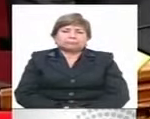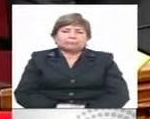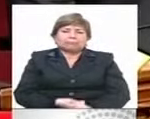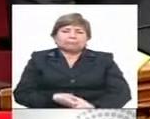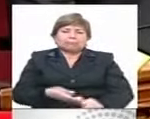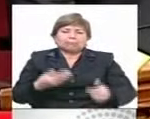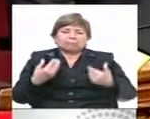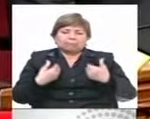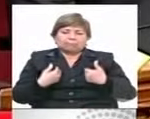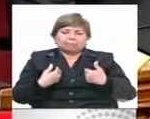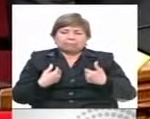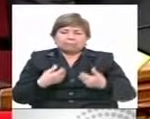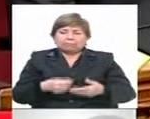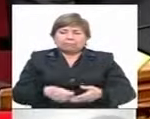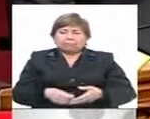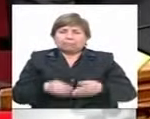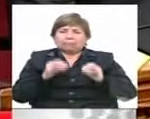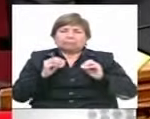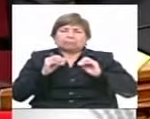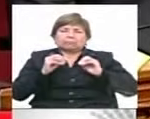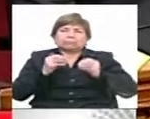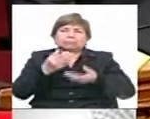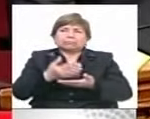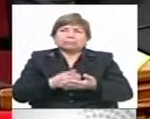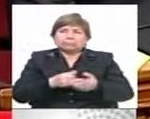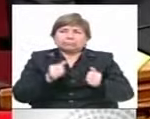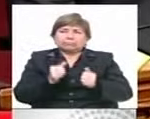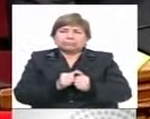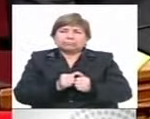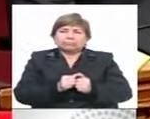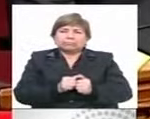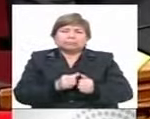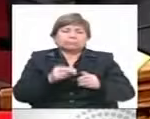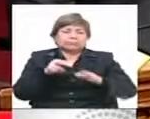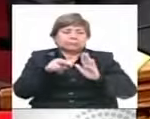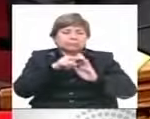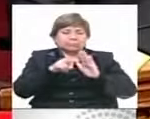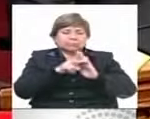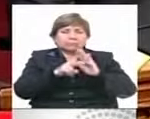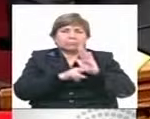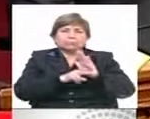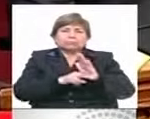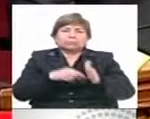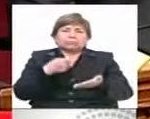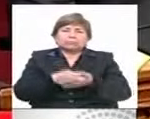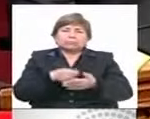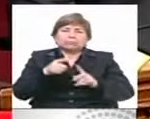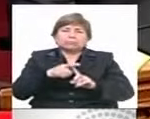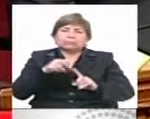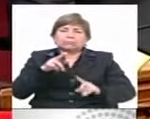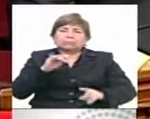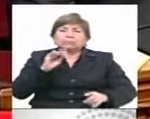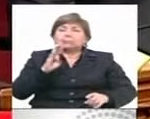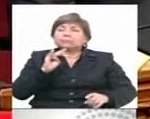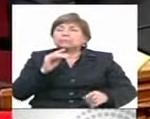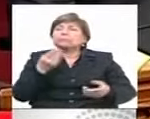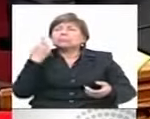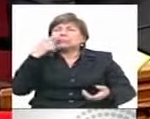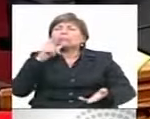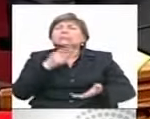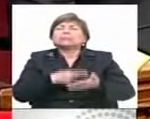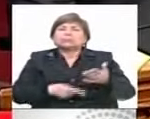demos atribuciones para que puedan generar normas de carácter tributario, pero no nos dicen por qué y cómo y para